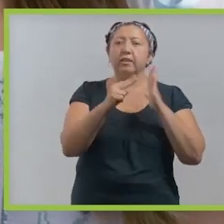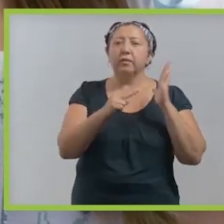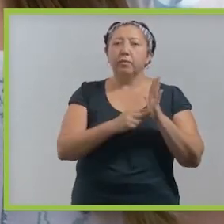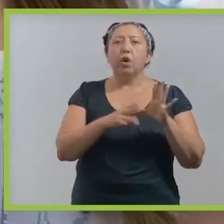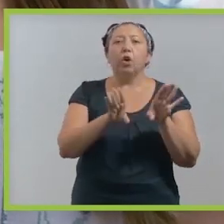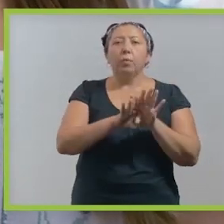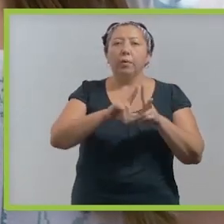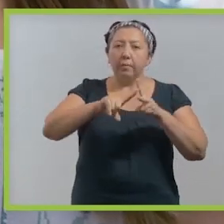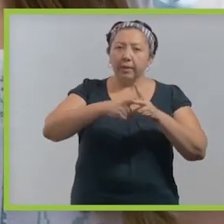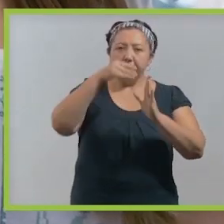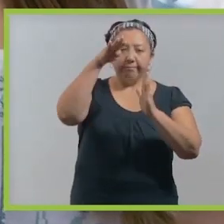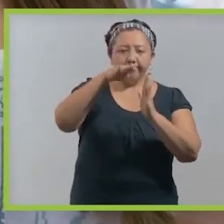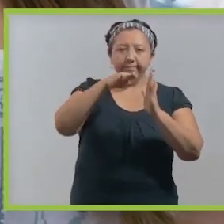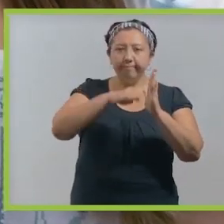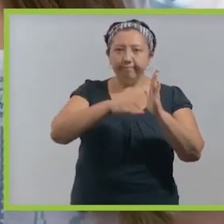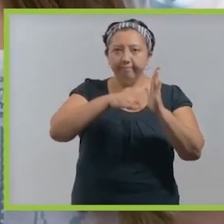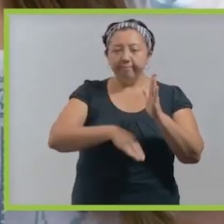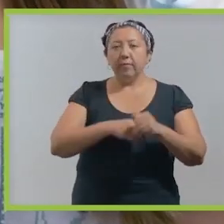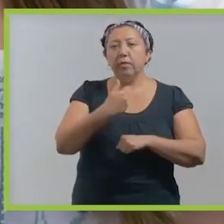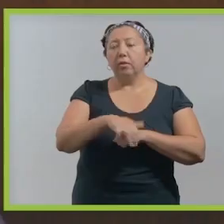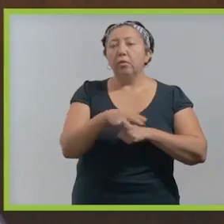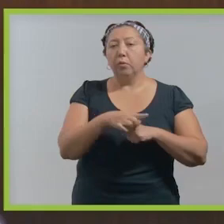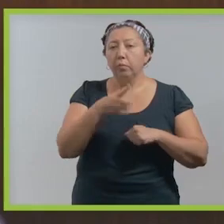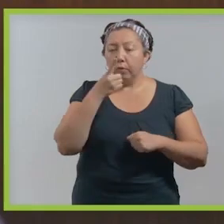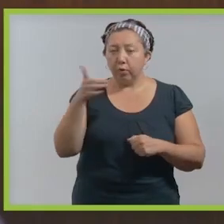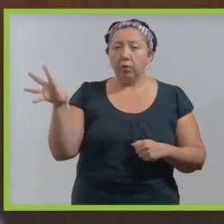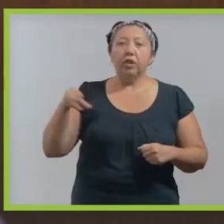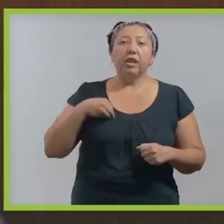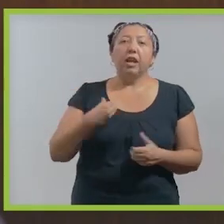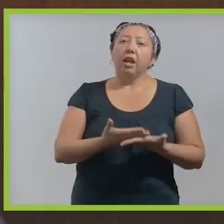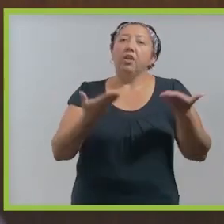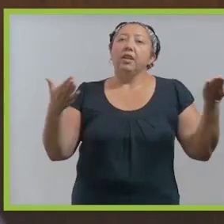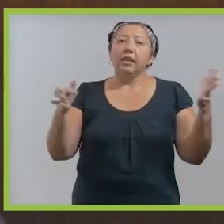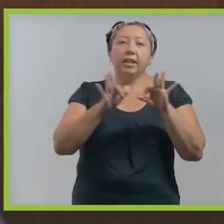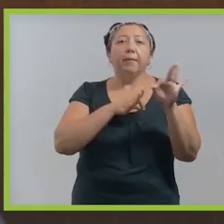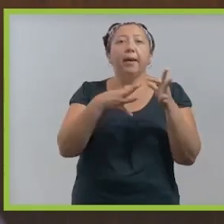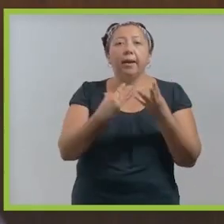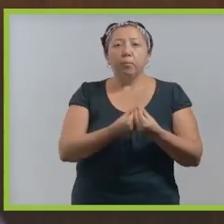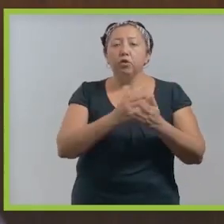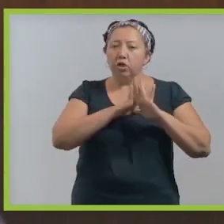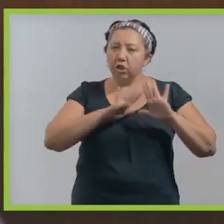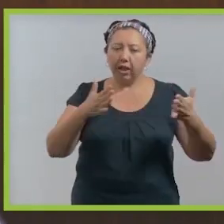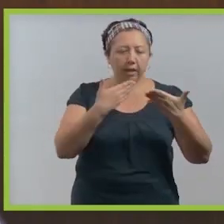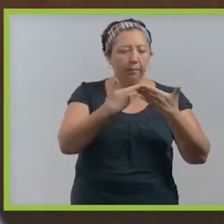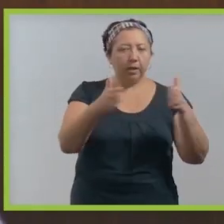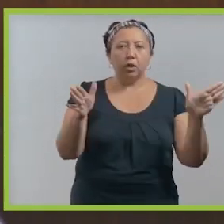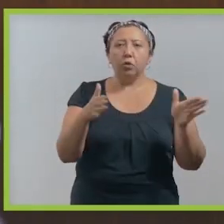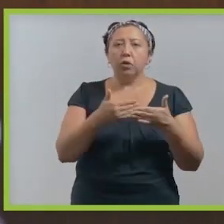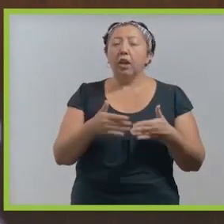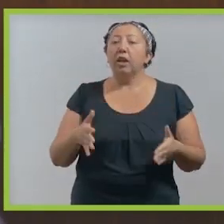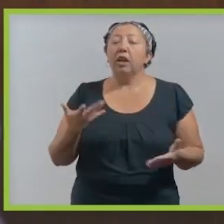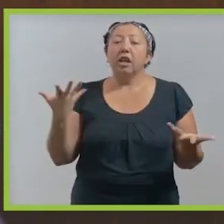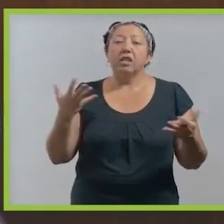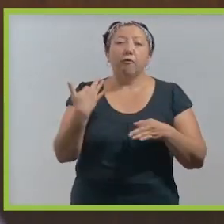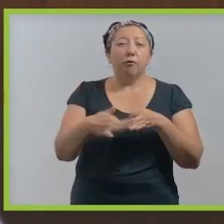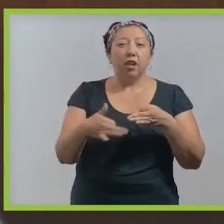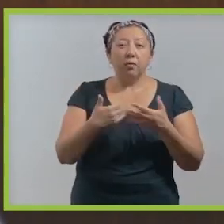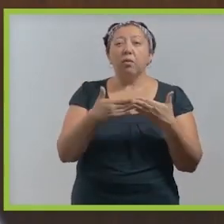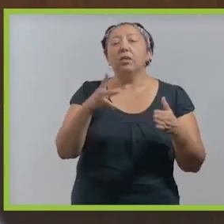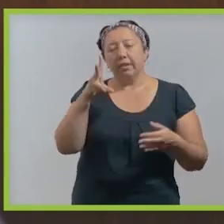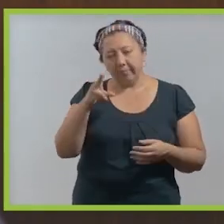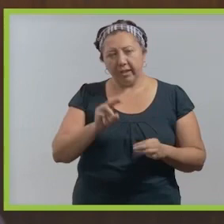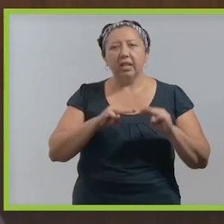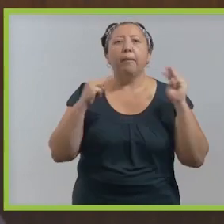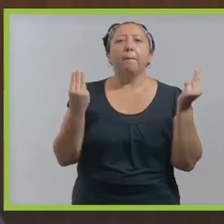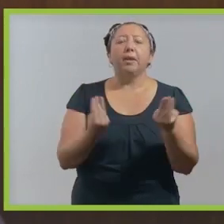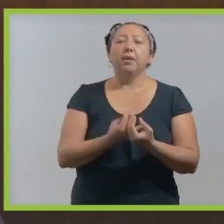medidas, cómo empiezan a bajar las incidencias. Ahora que estamos trabajando ya en una reapertura de lo que hace falta por abrir, pues también